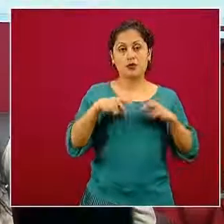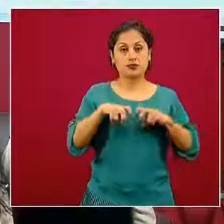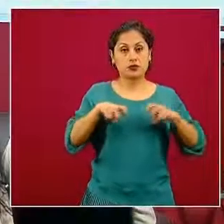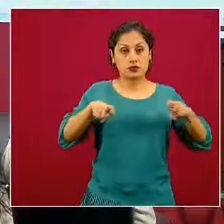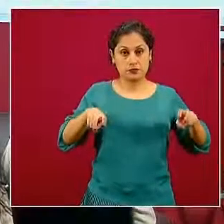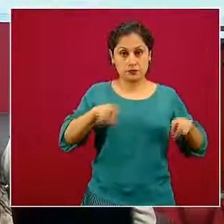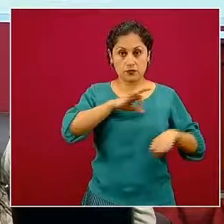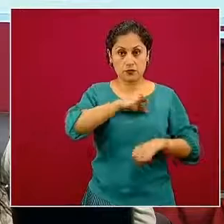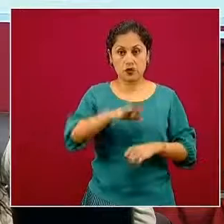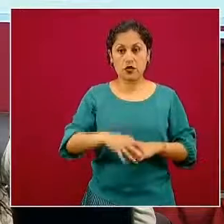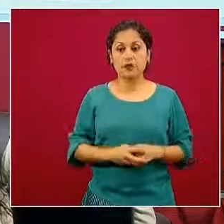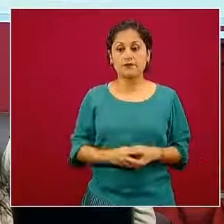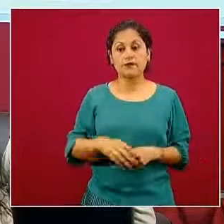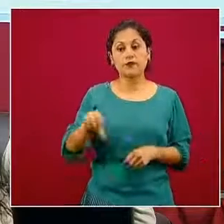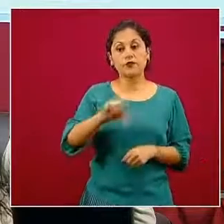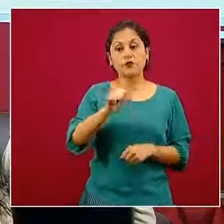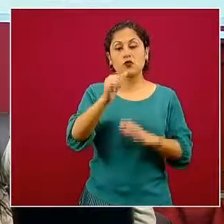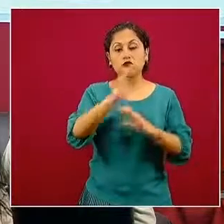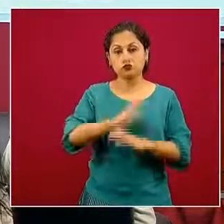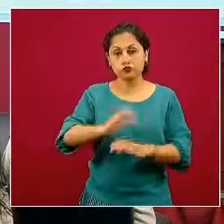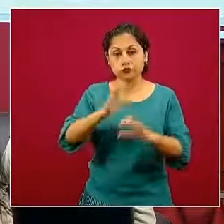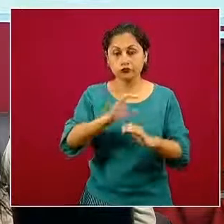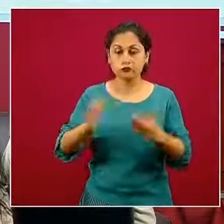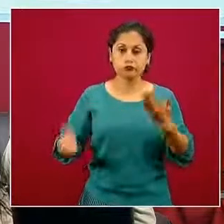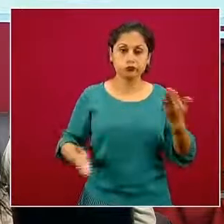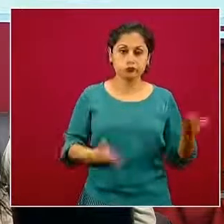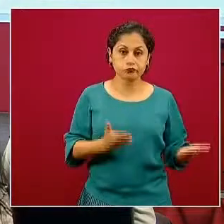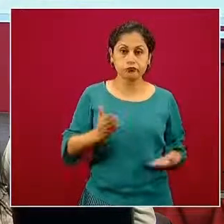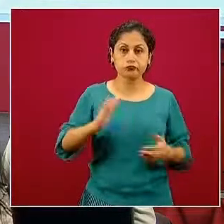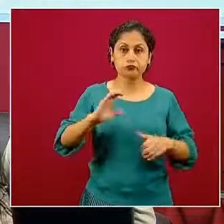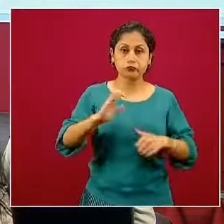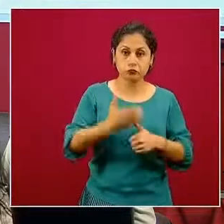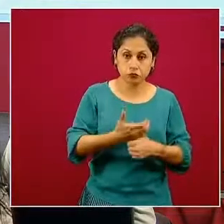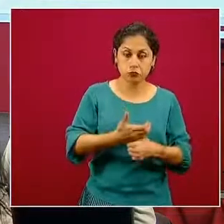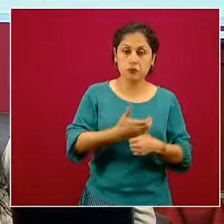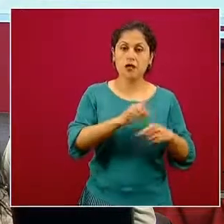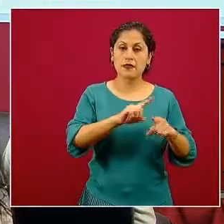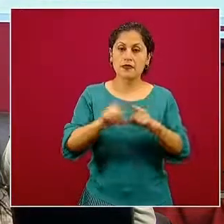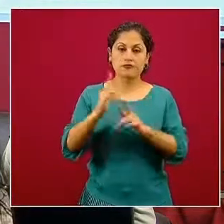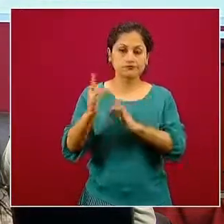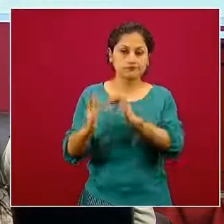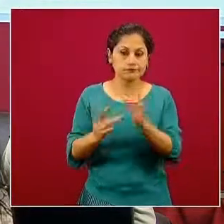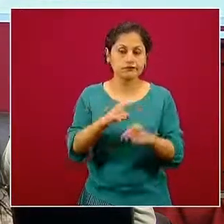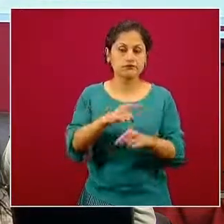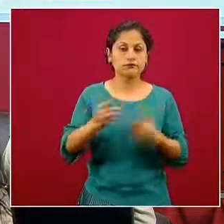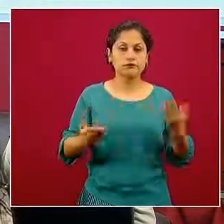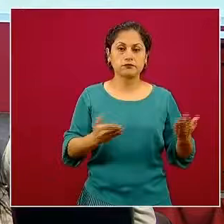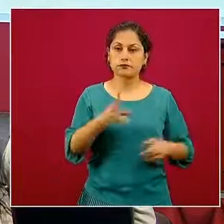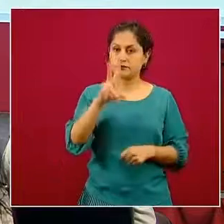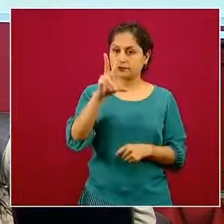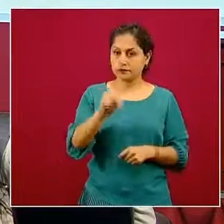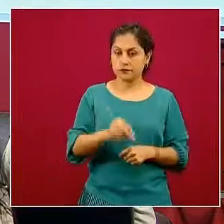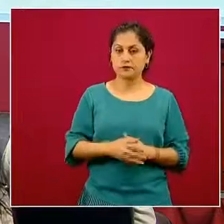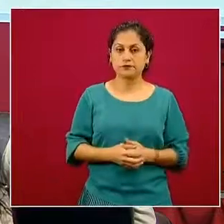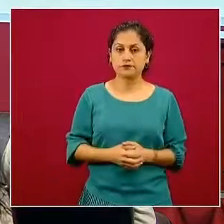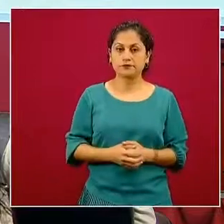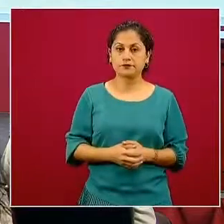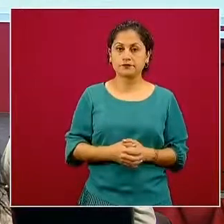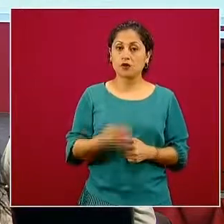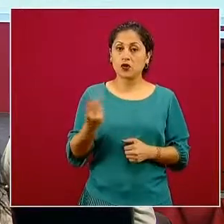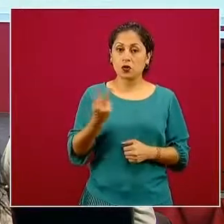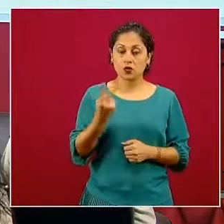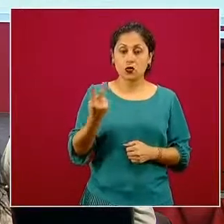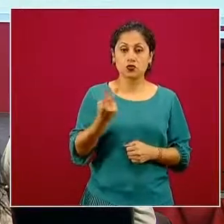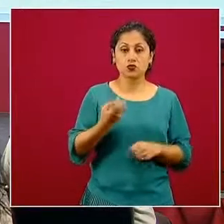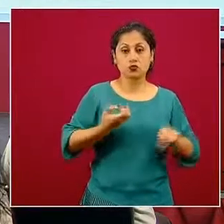asegurada. En el caso de conciertos, eventos masivos, bares y similares, en ambos niveles de riesgo, es decir, para las